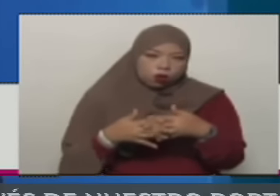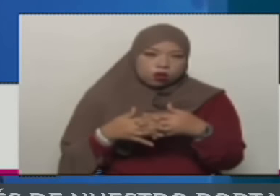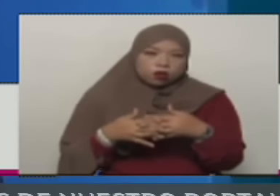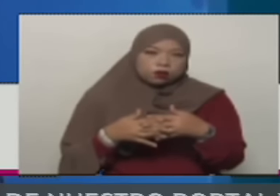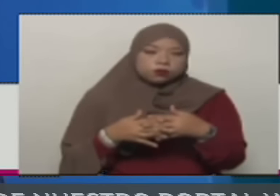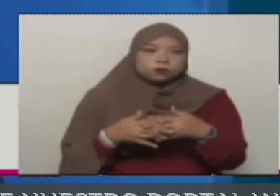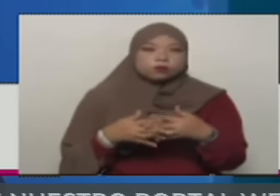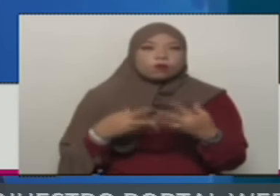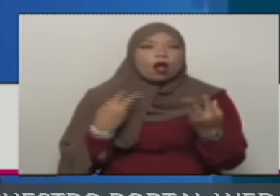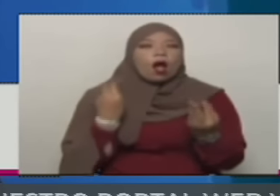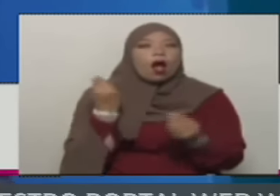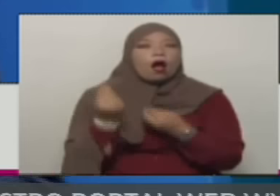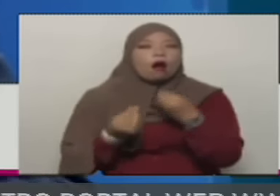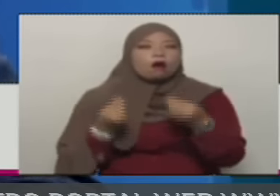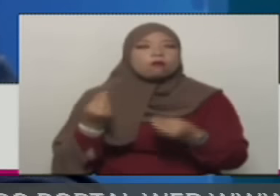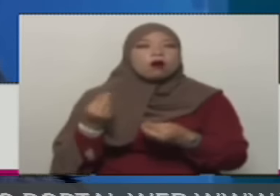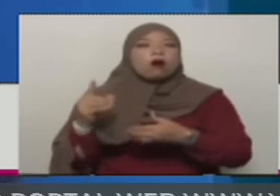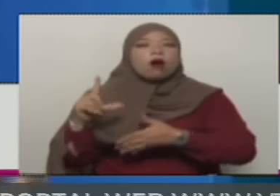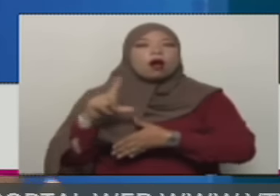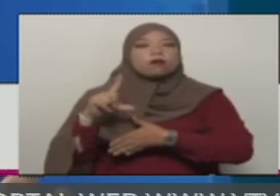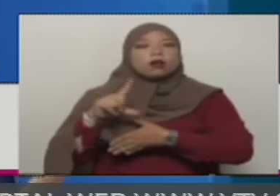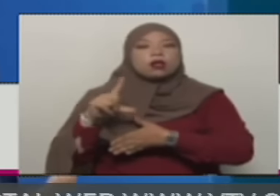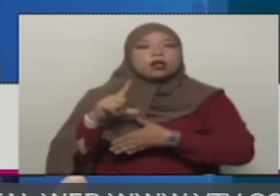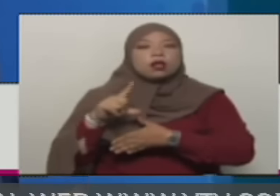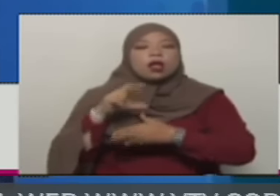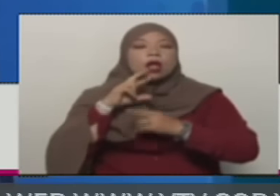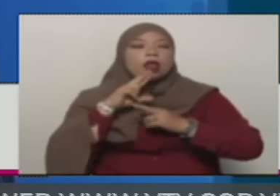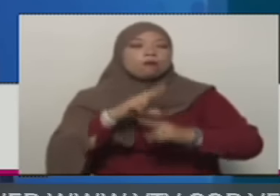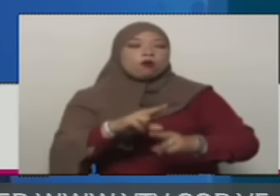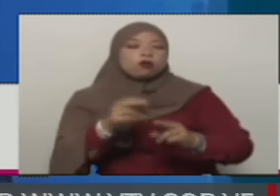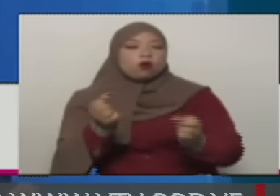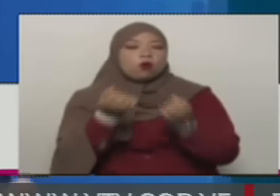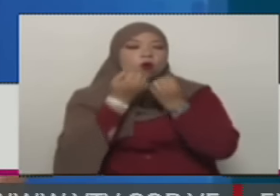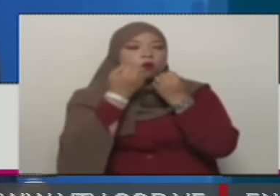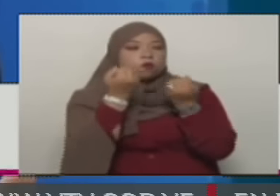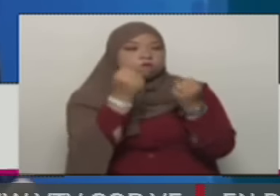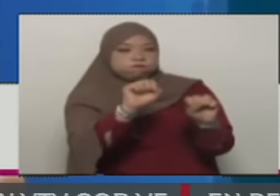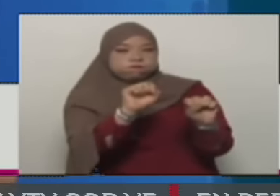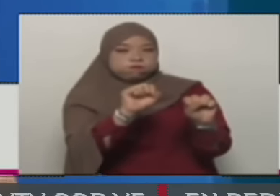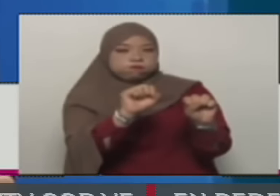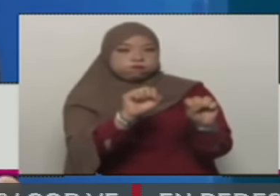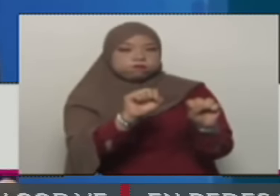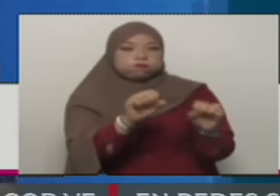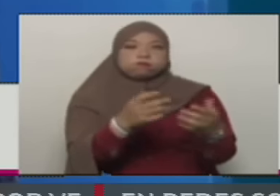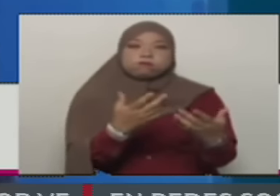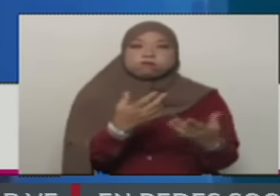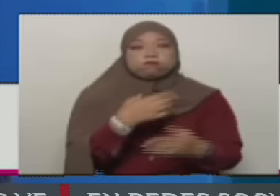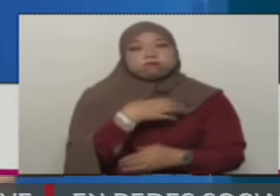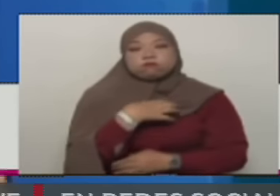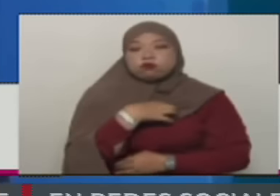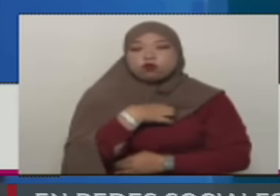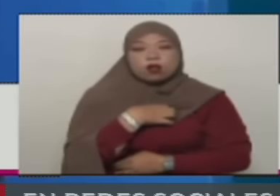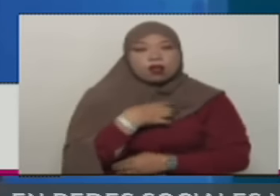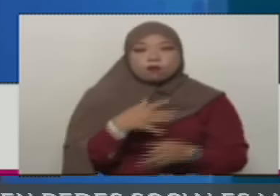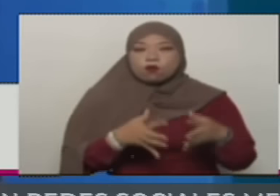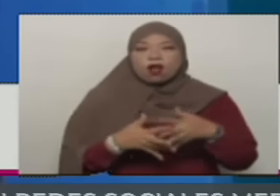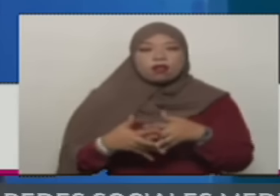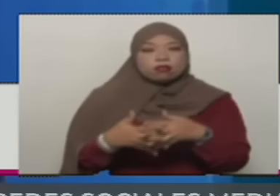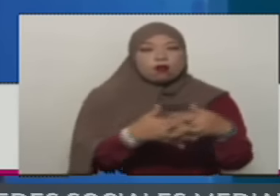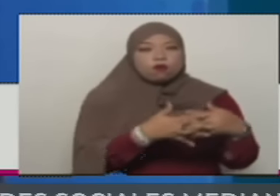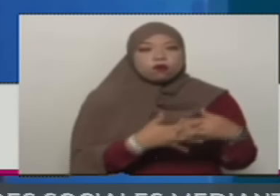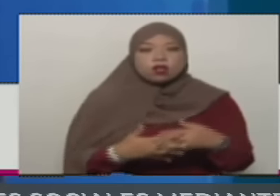Y como América Latina y el Caribe le salió respondón, diríamos nosotros en buen venezolano, como tiene sus propias